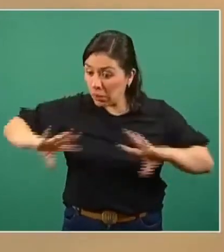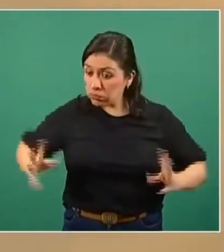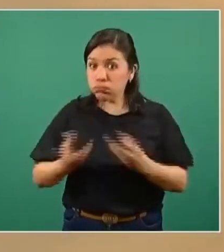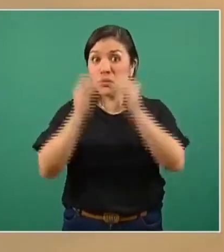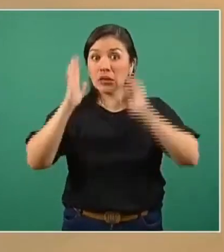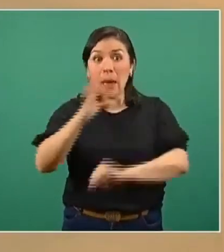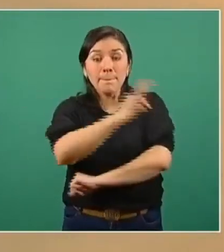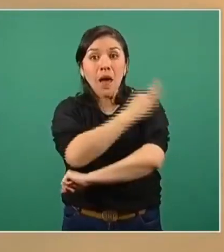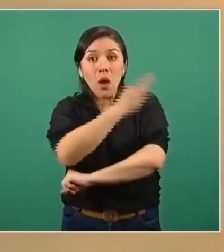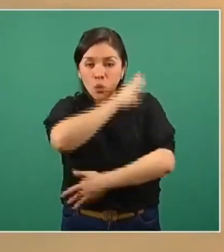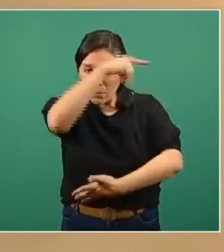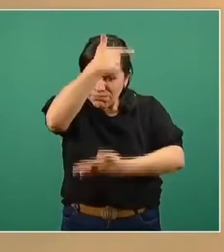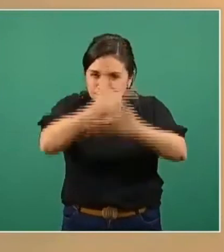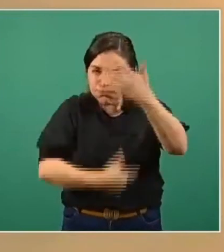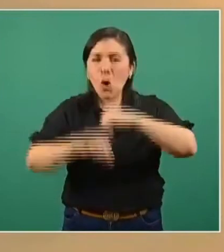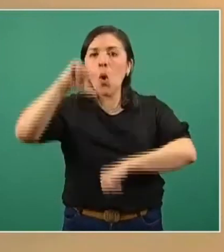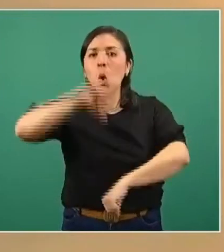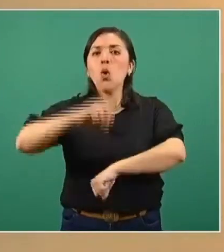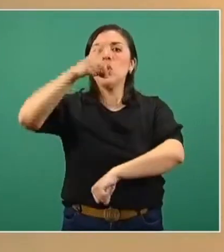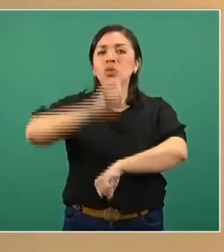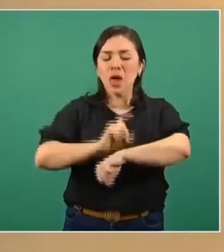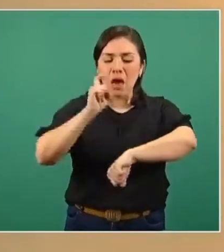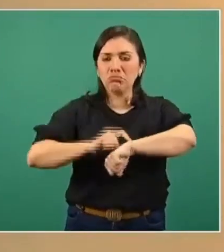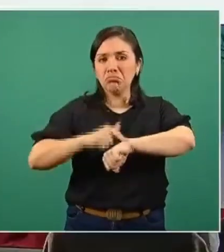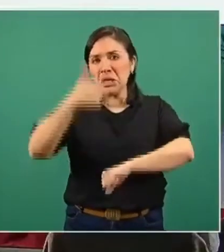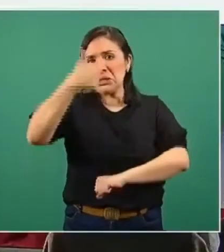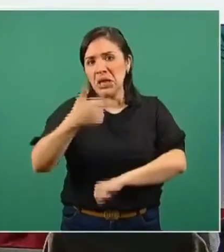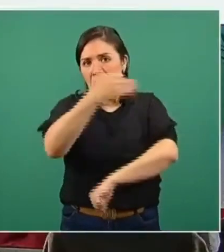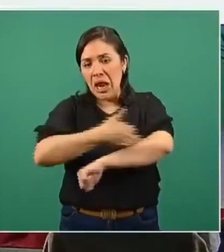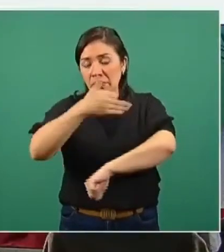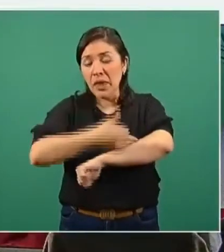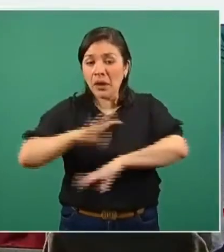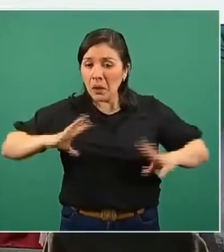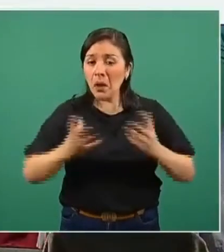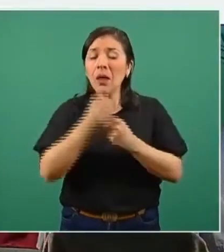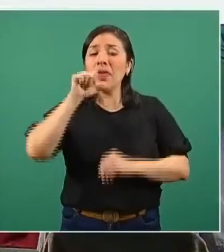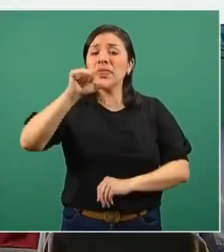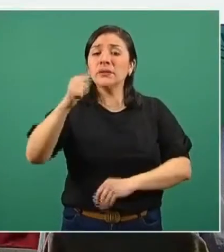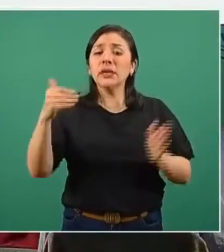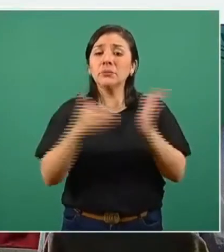fecha, al corte del día de hoy, a las 18 horas, de